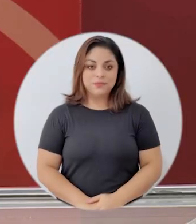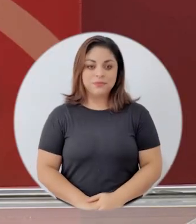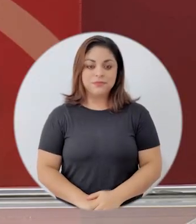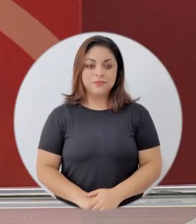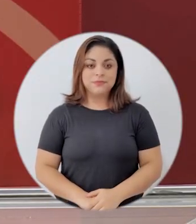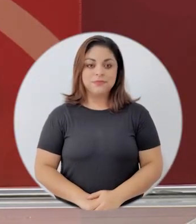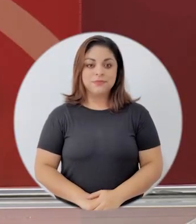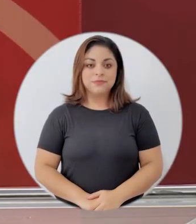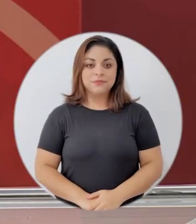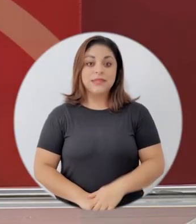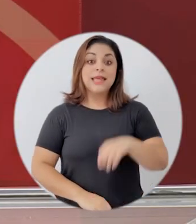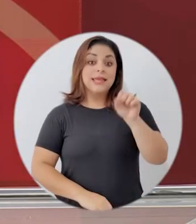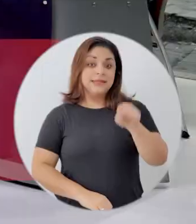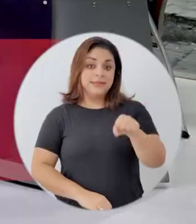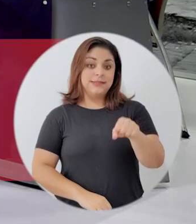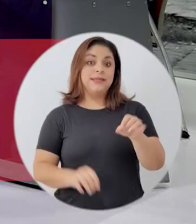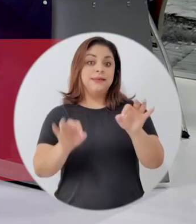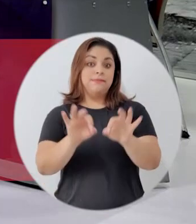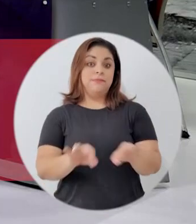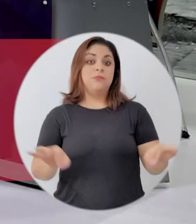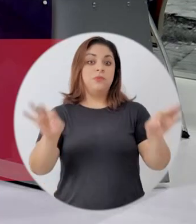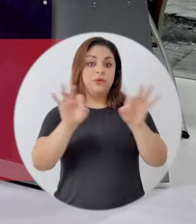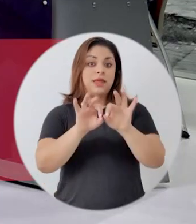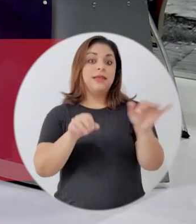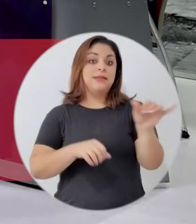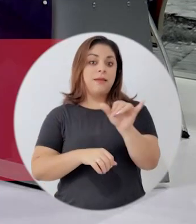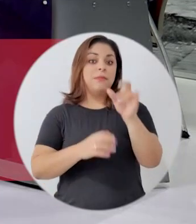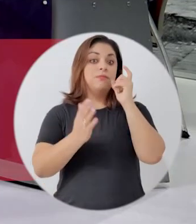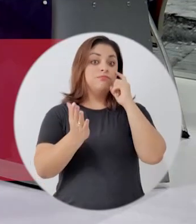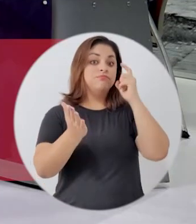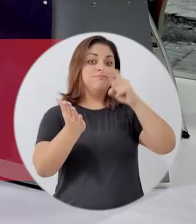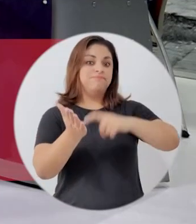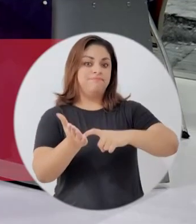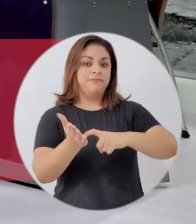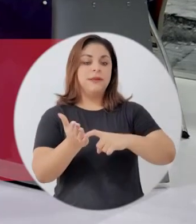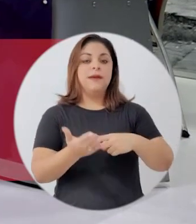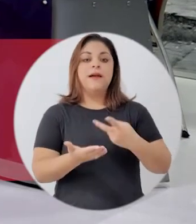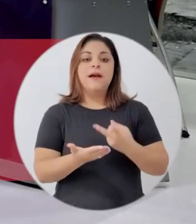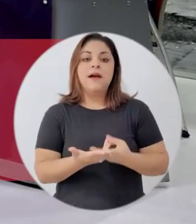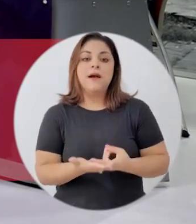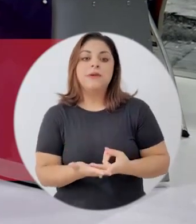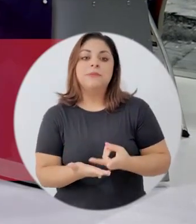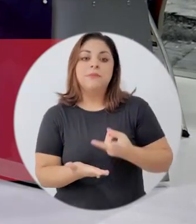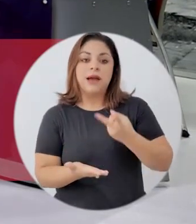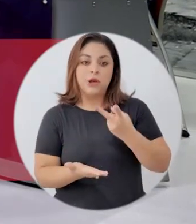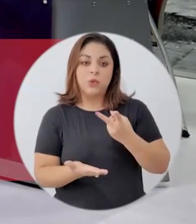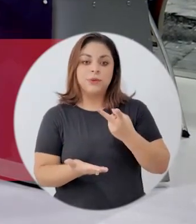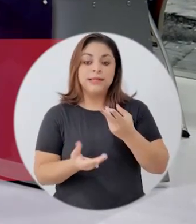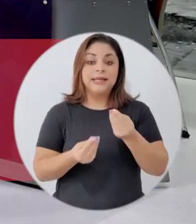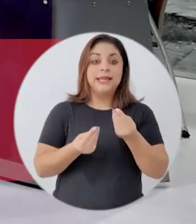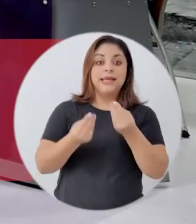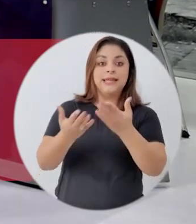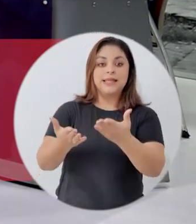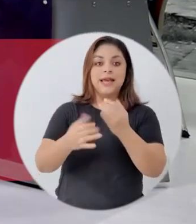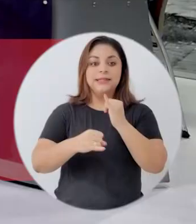operativa. Sí, y es importante también el reconocer el valor que